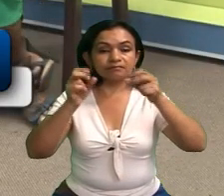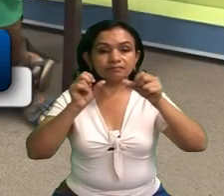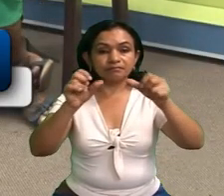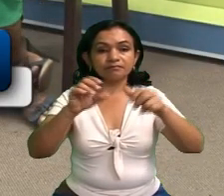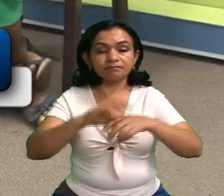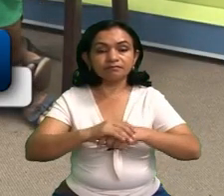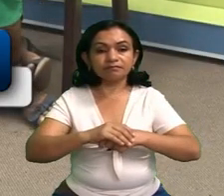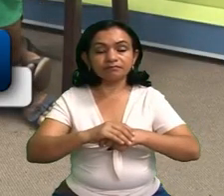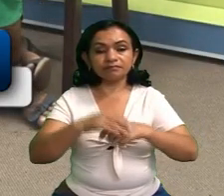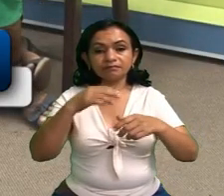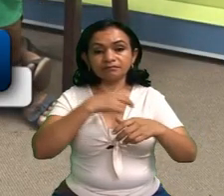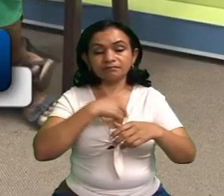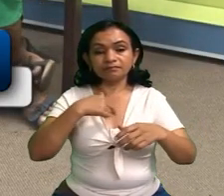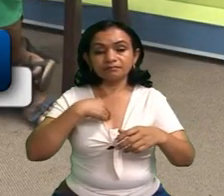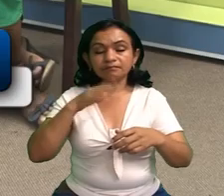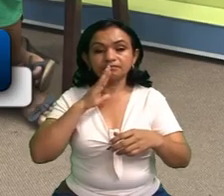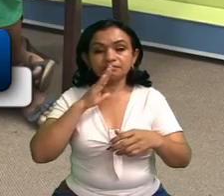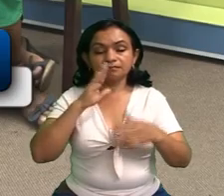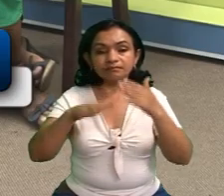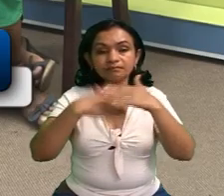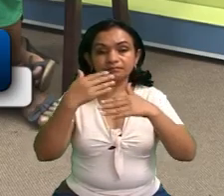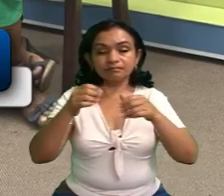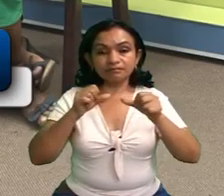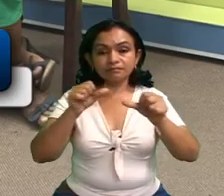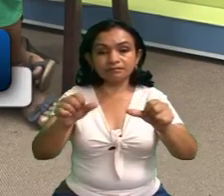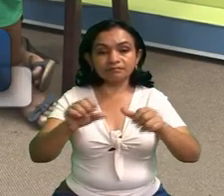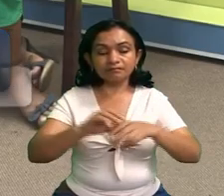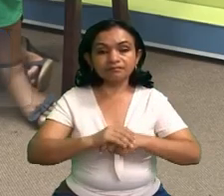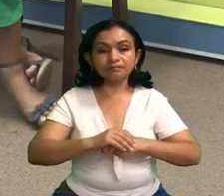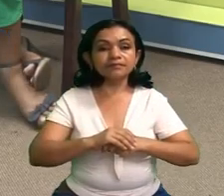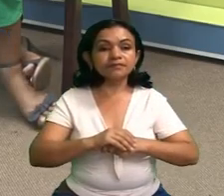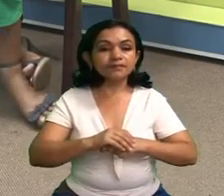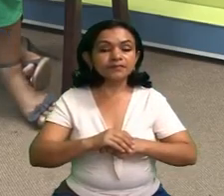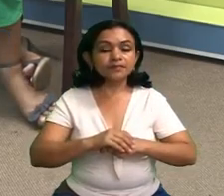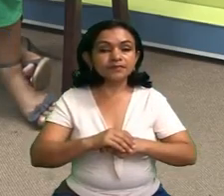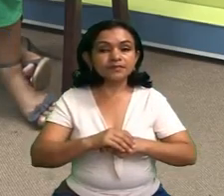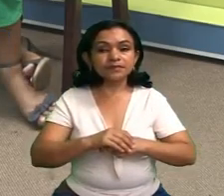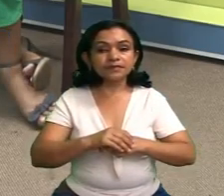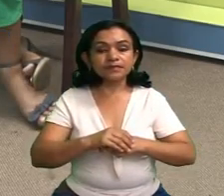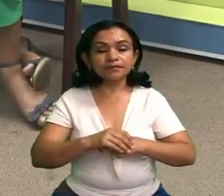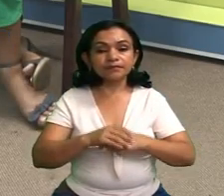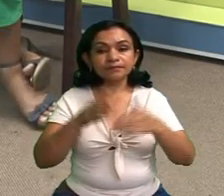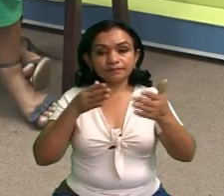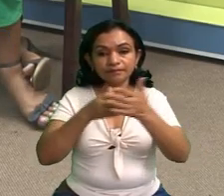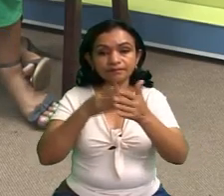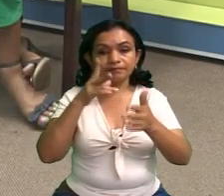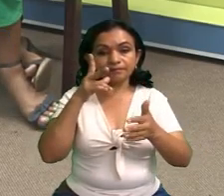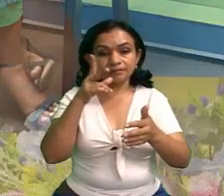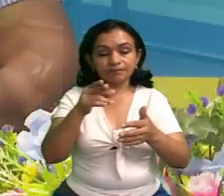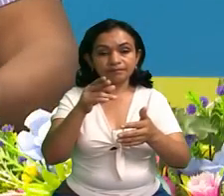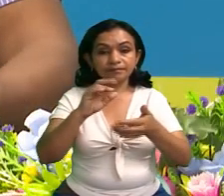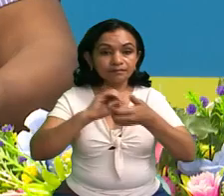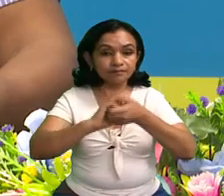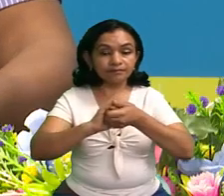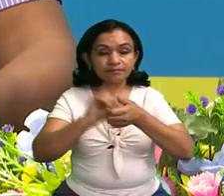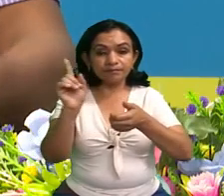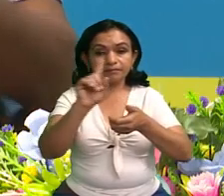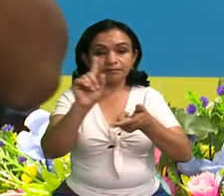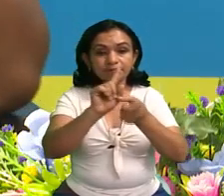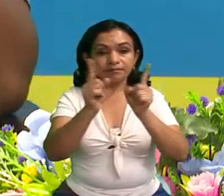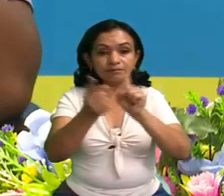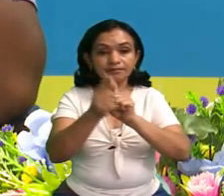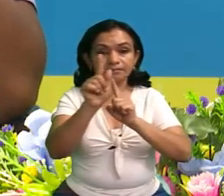doctora, vamos a seguir conversando más de las estrías, ¿le parece? Cuando regresemos de esta pausa. Okay. Usted, amigo televidente, no le cambie de